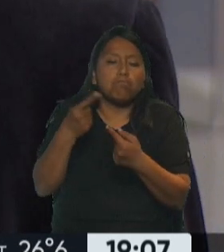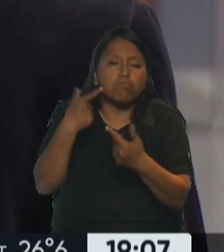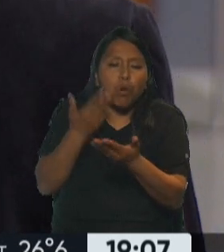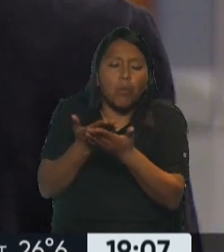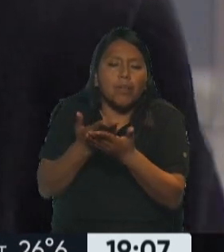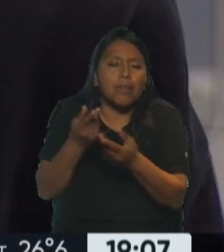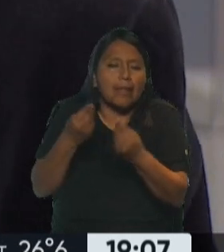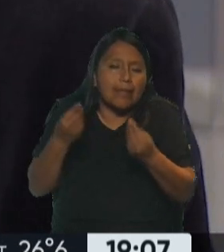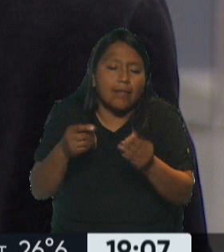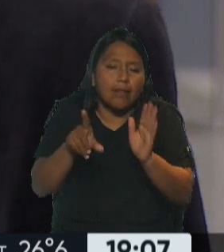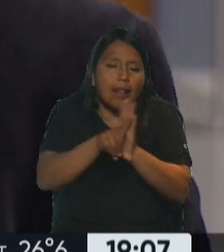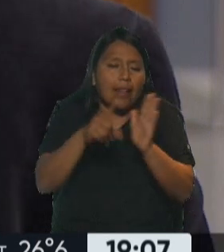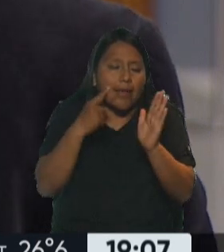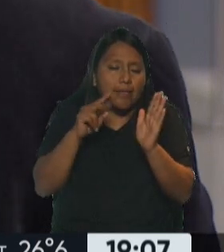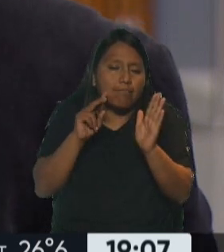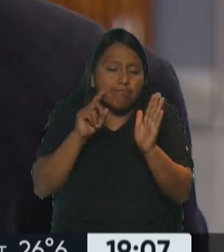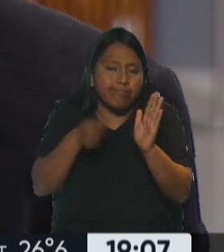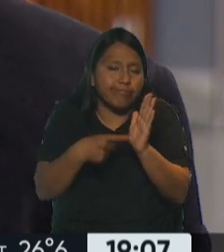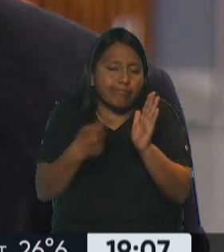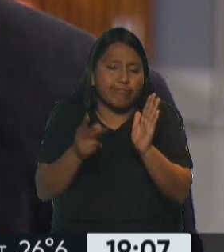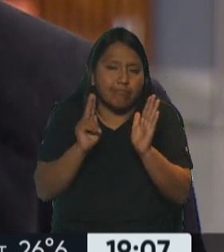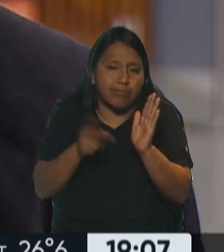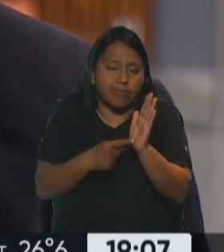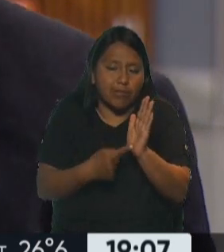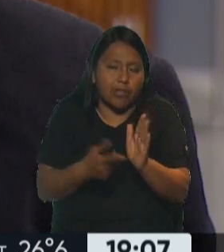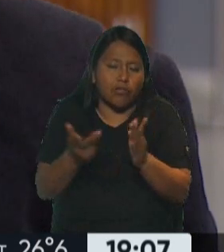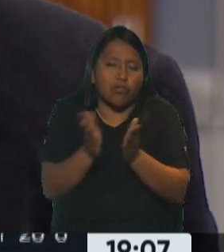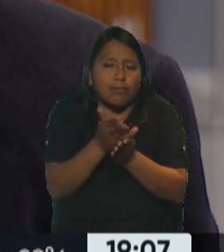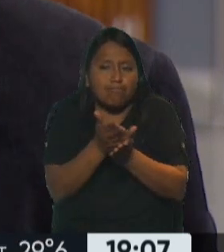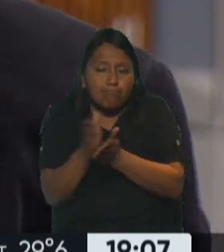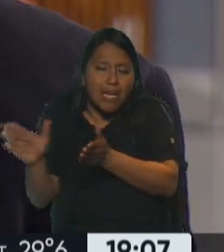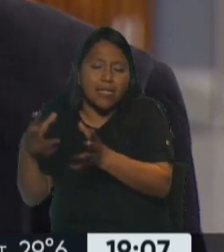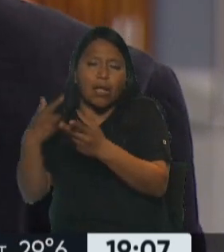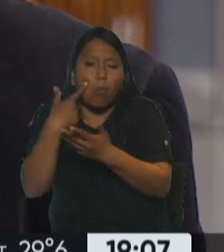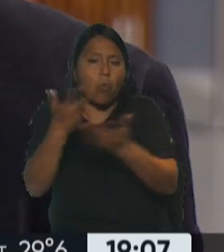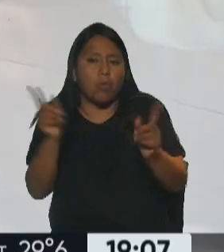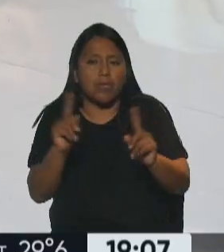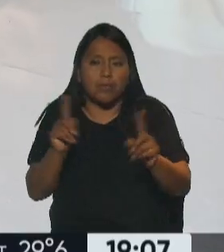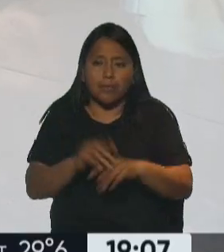prohibidas por la ley, con lo cual se mantienen muy marginales y no tienen una visibilidad pública.